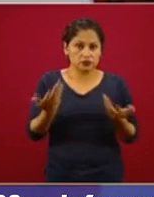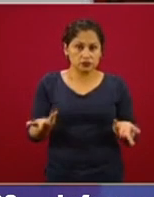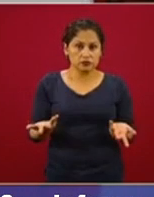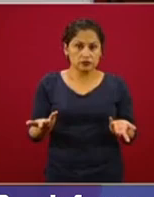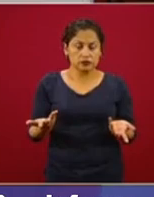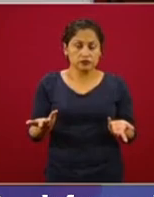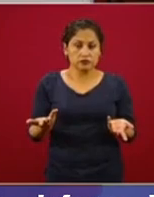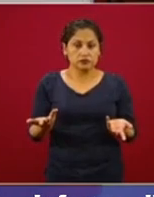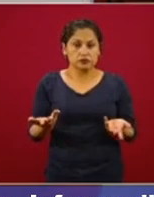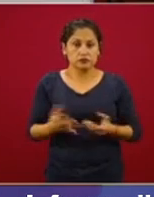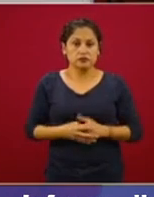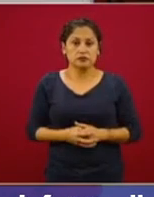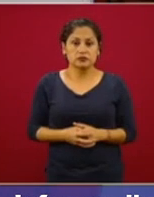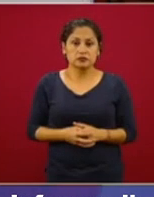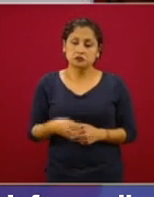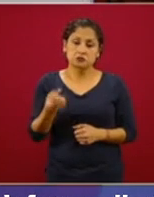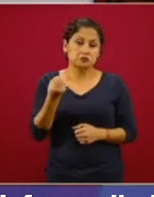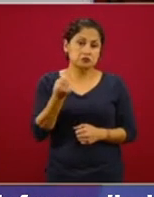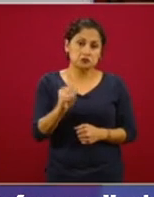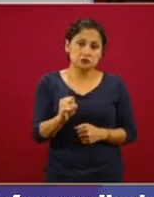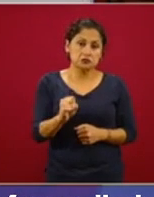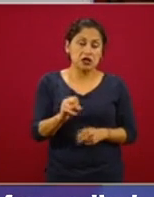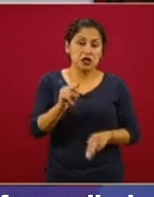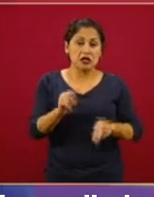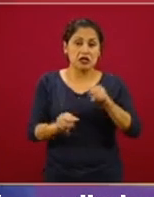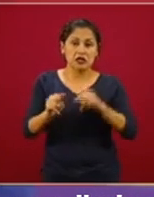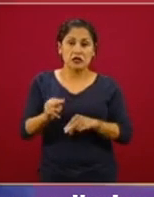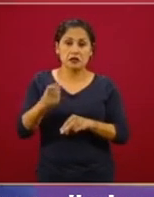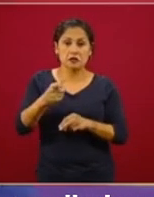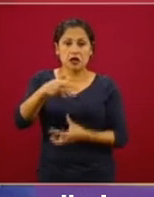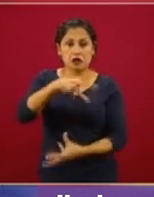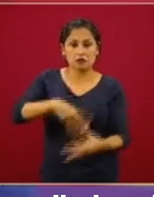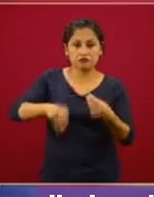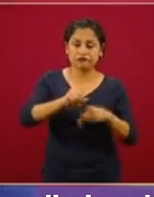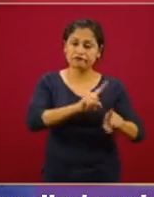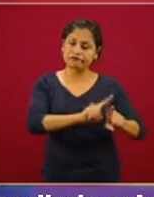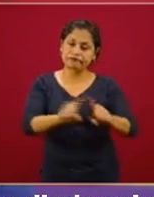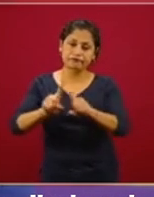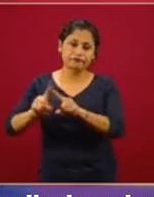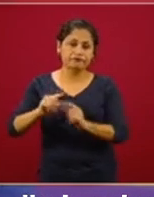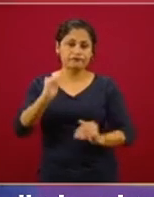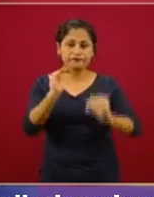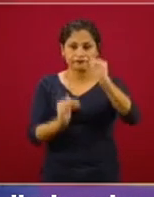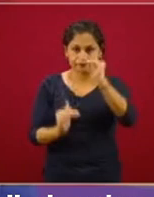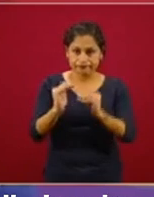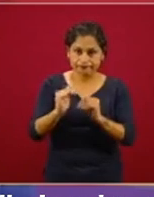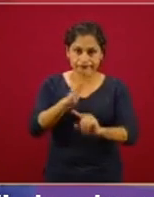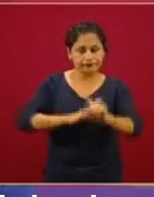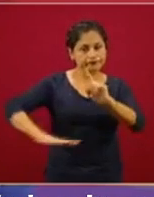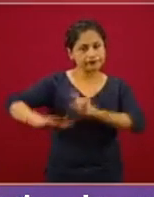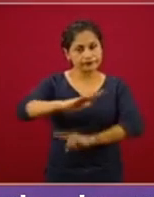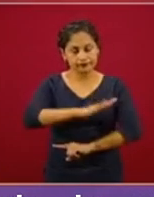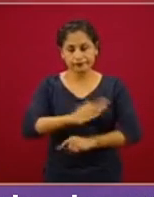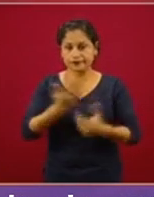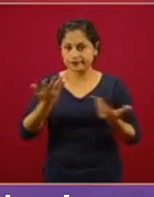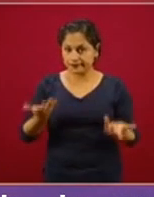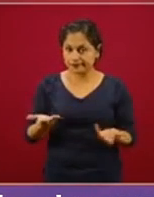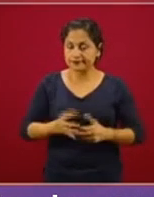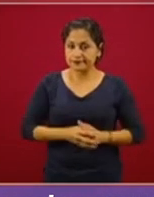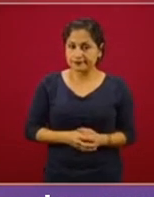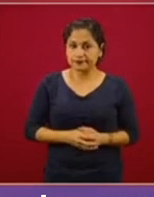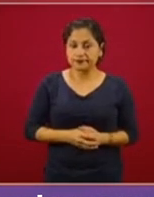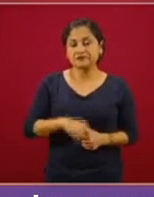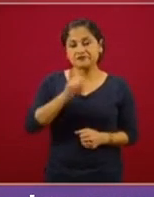sociedad económicamente polarizada, con grandes desigualdades sociales y económicas, más otros